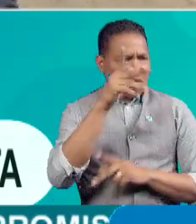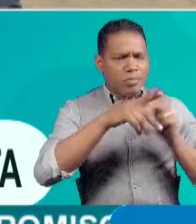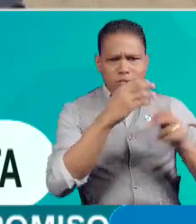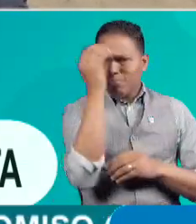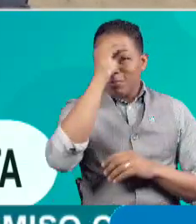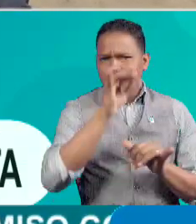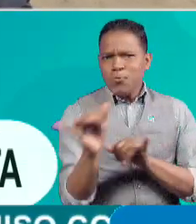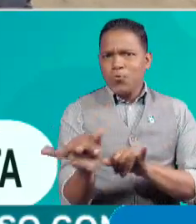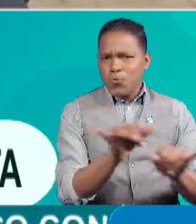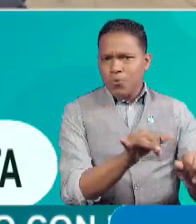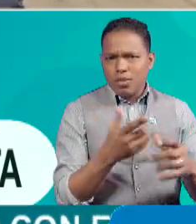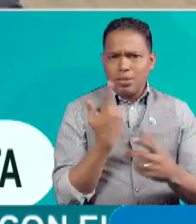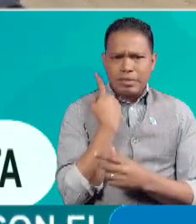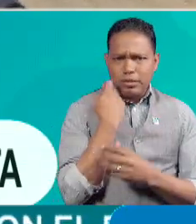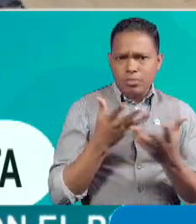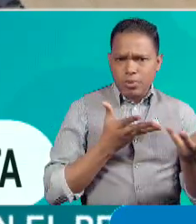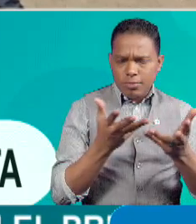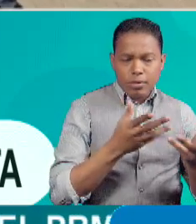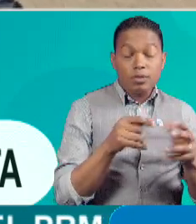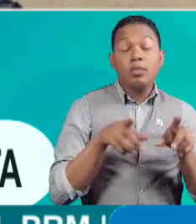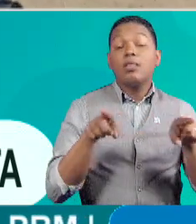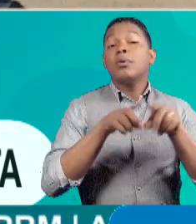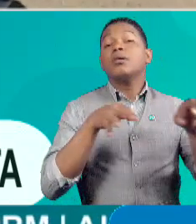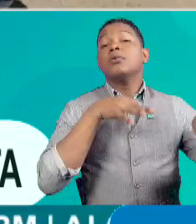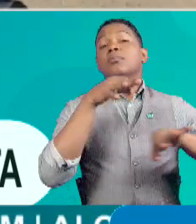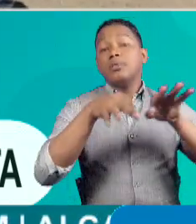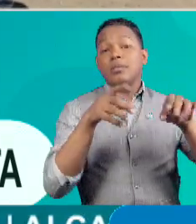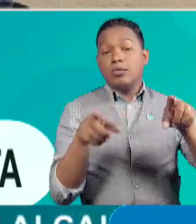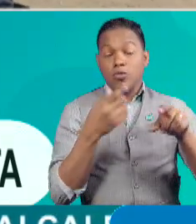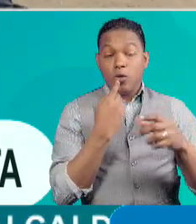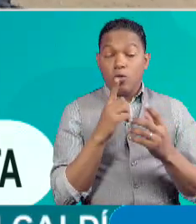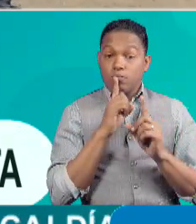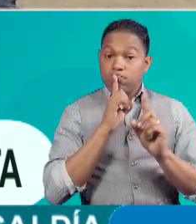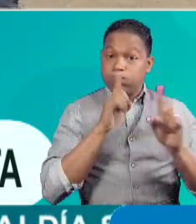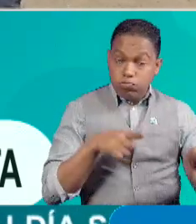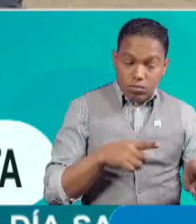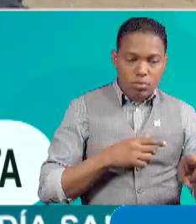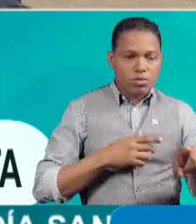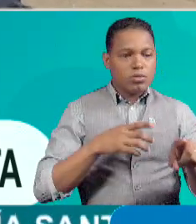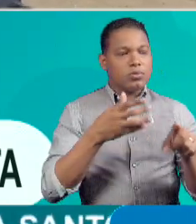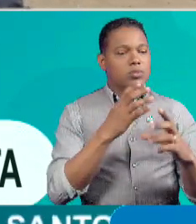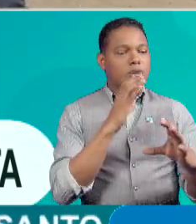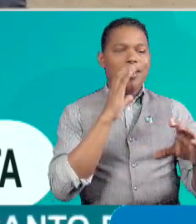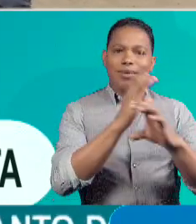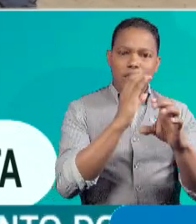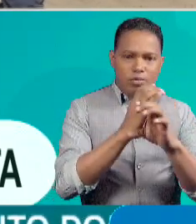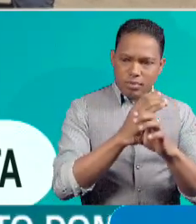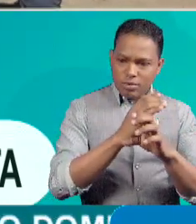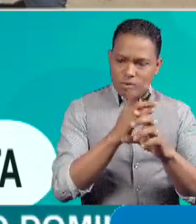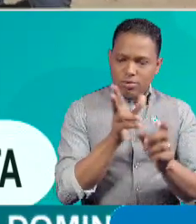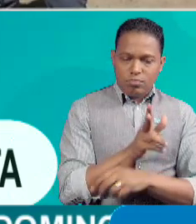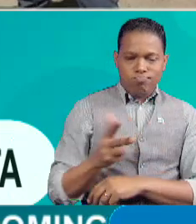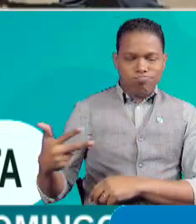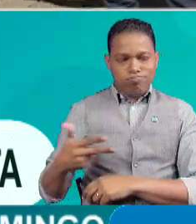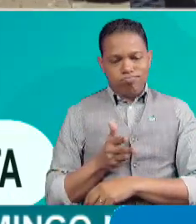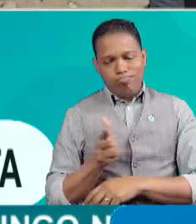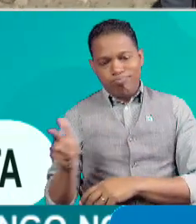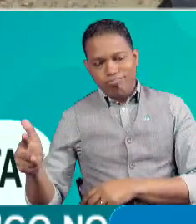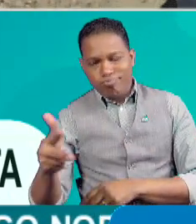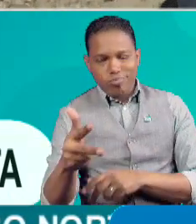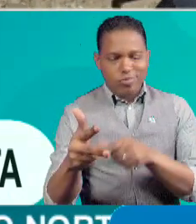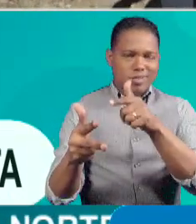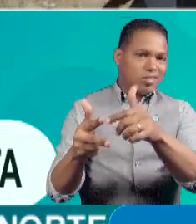que hablamos recientemente, también explicó que o denunció que las guaguas deberían no pararse ahí donde ocurrió